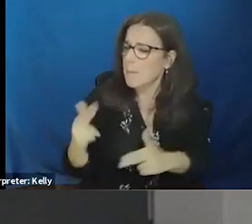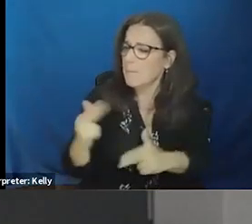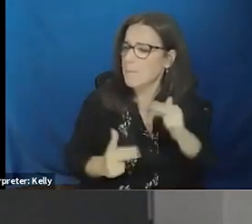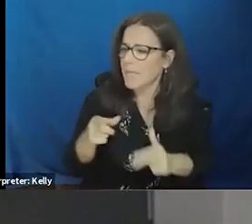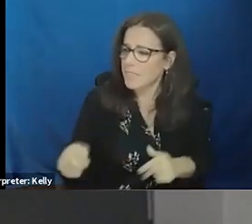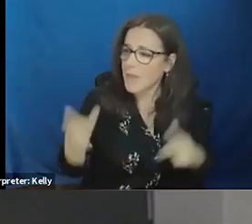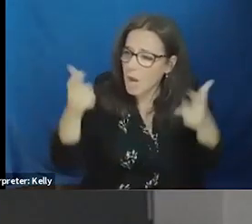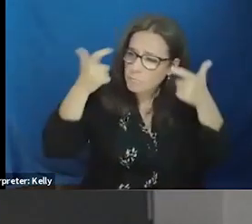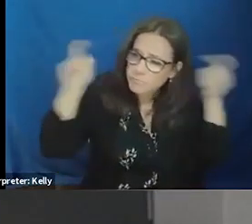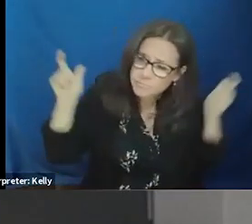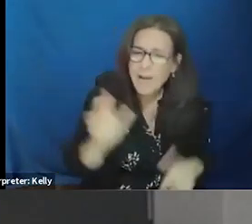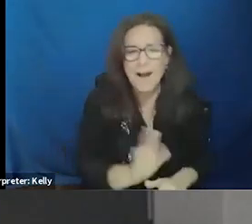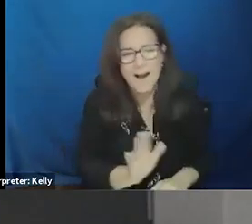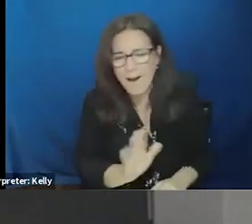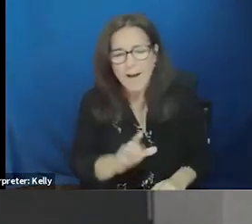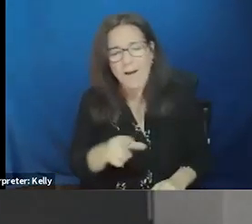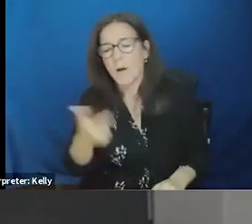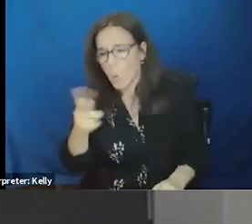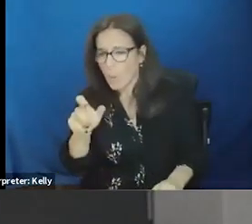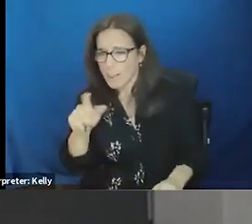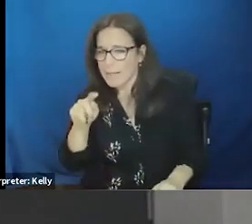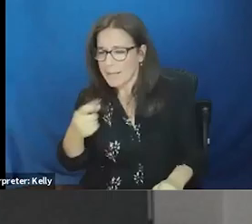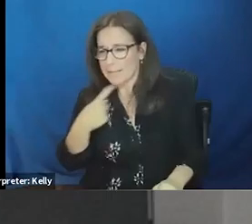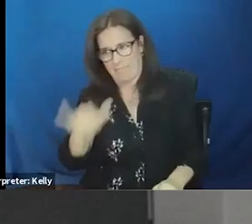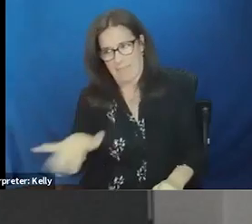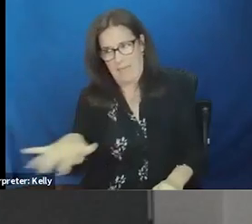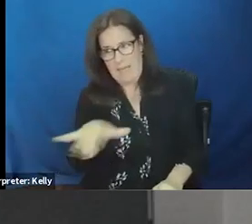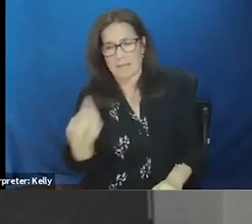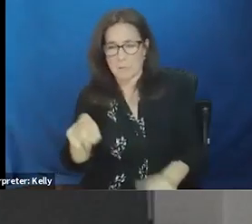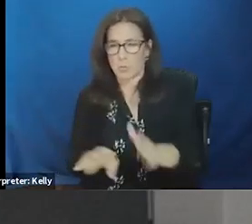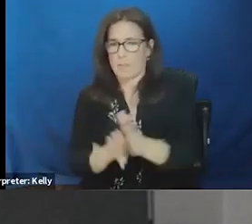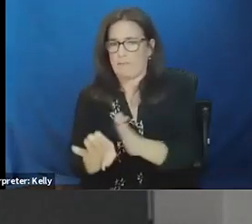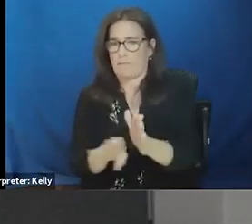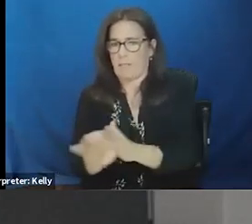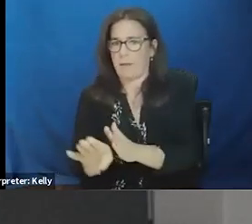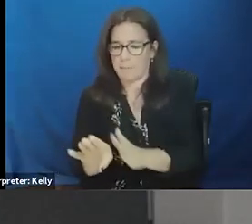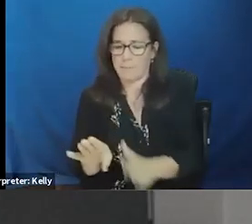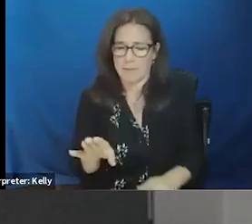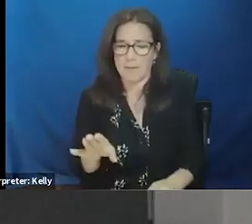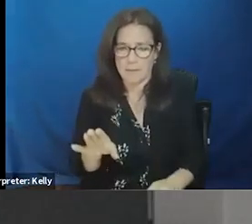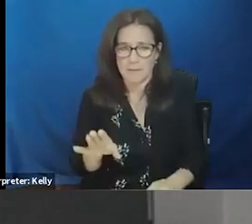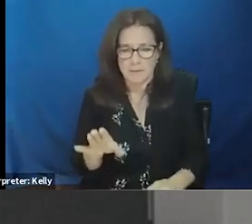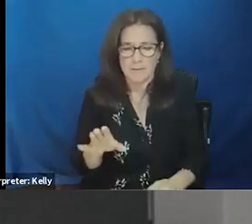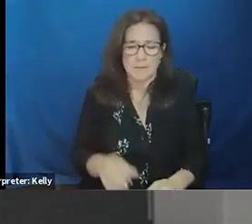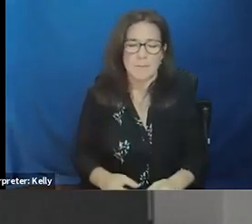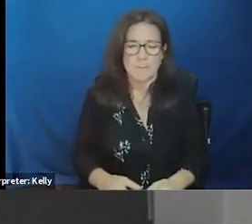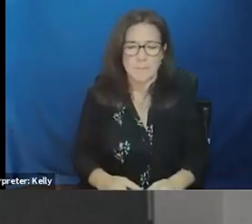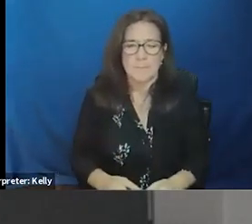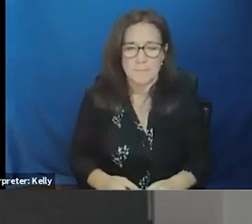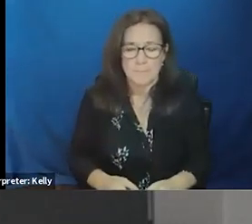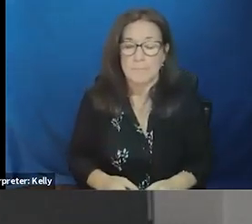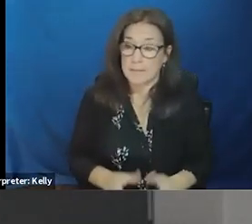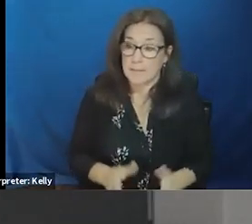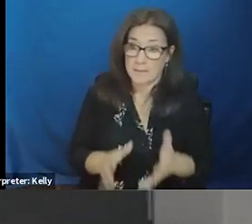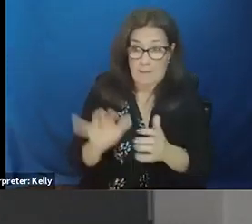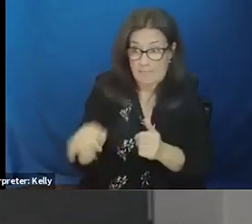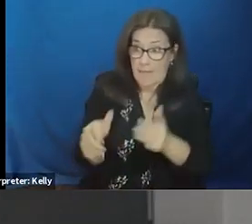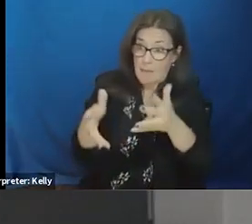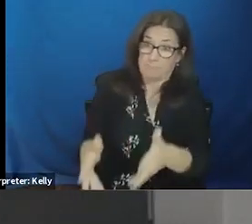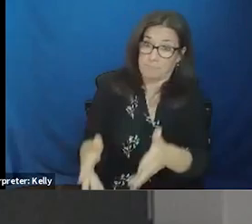a construir en este espacio abierto que está aquí esto ha sido designado por la comunidad de bolita y de las personas que representan esa